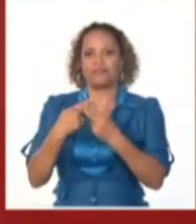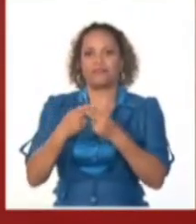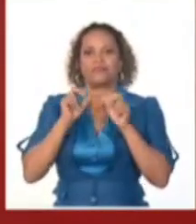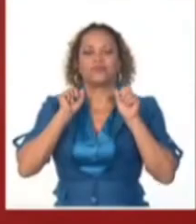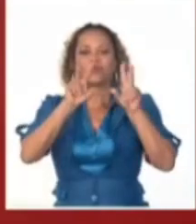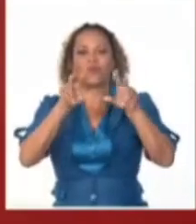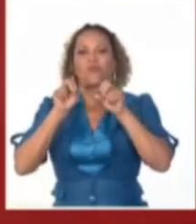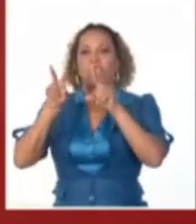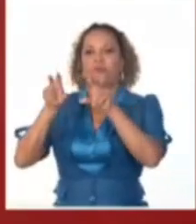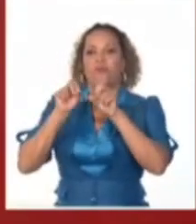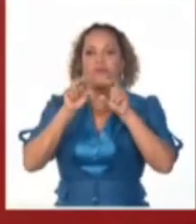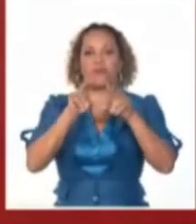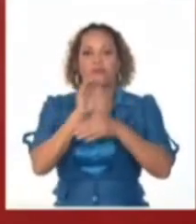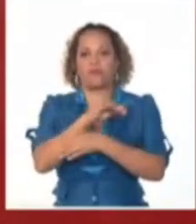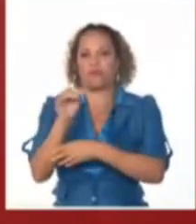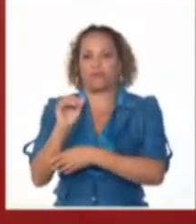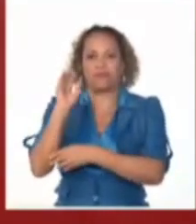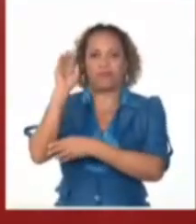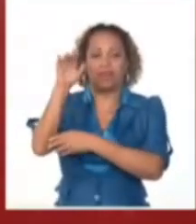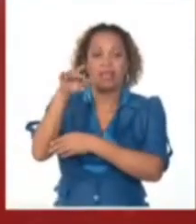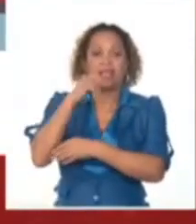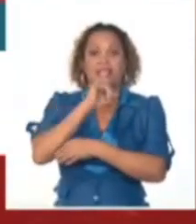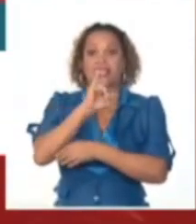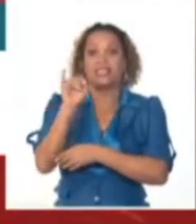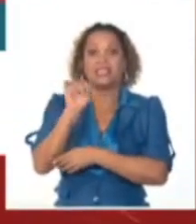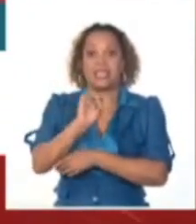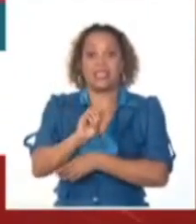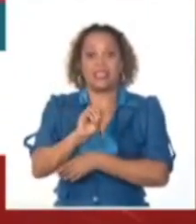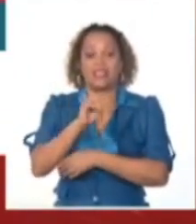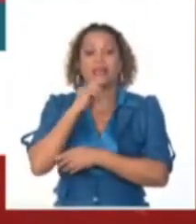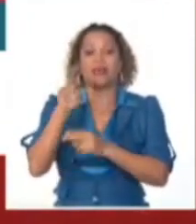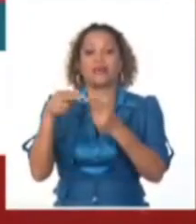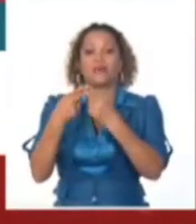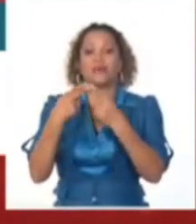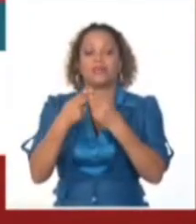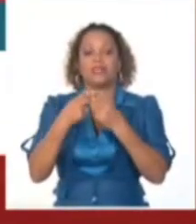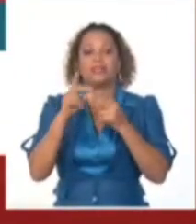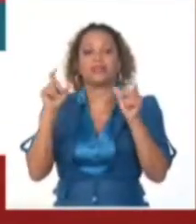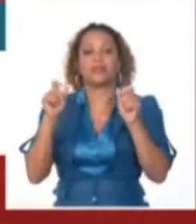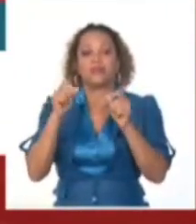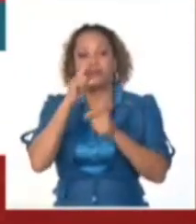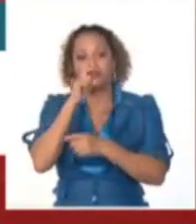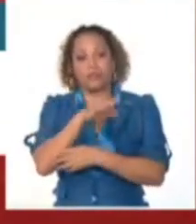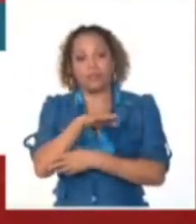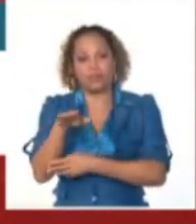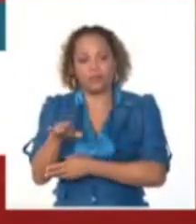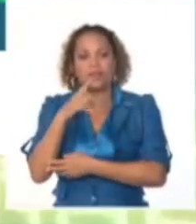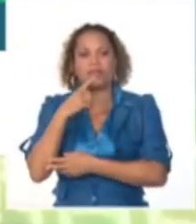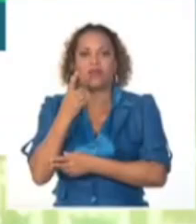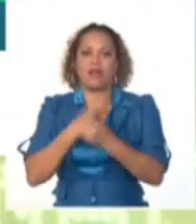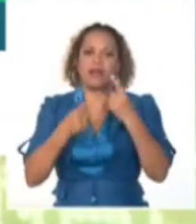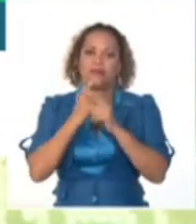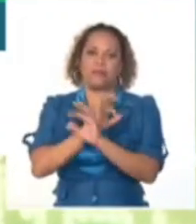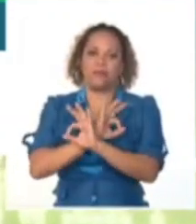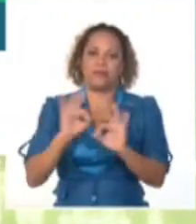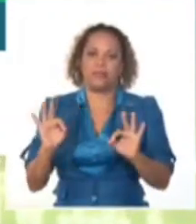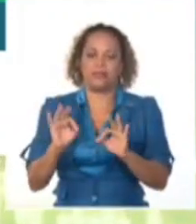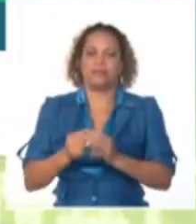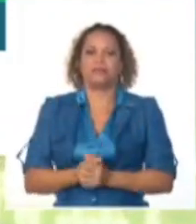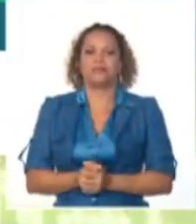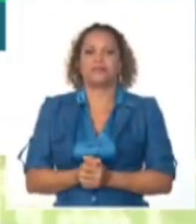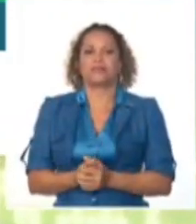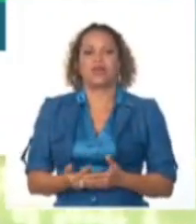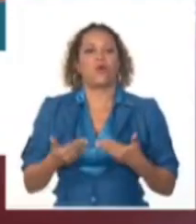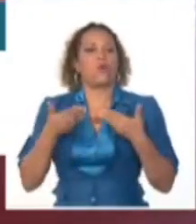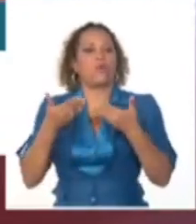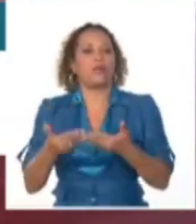de Dios Buñuel. Y es que la 60 edición de los Juegos Escolares tiene una connotación especial. Se trata del homenaje al comandante en